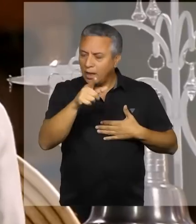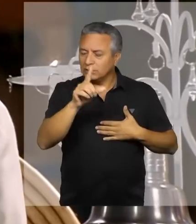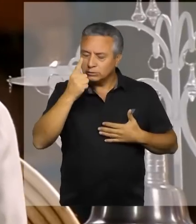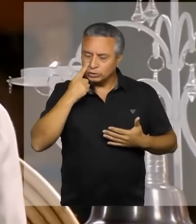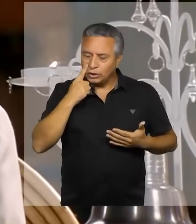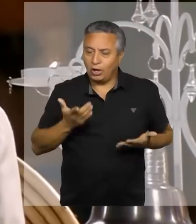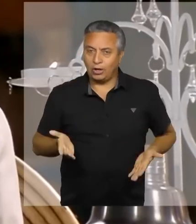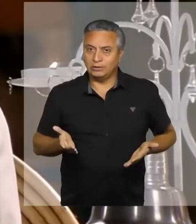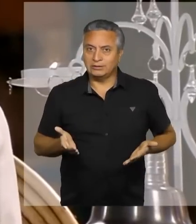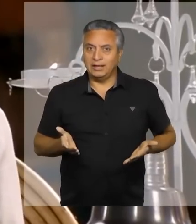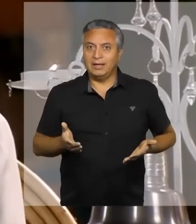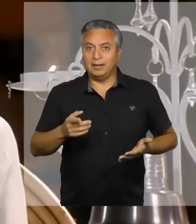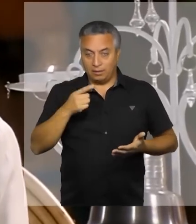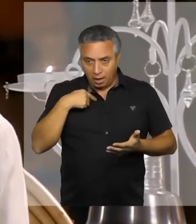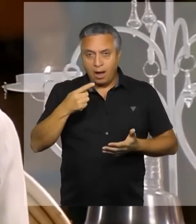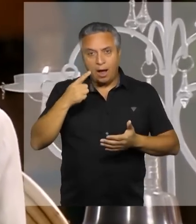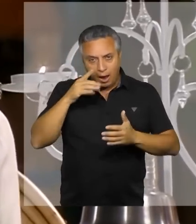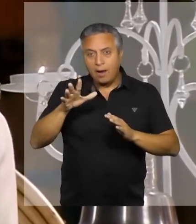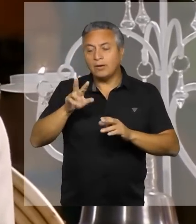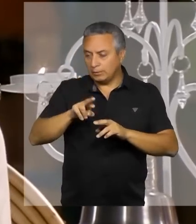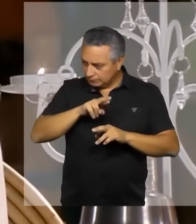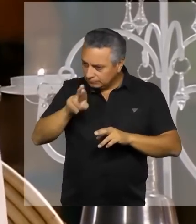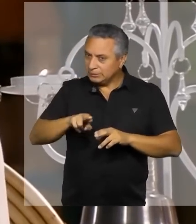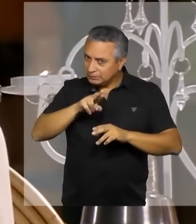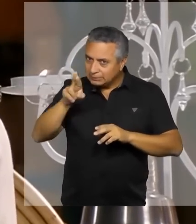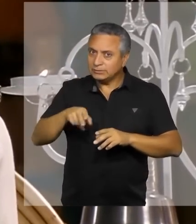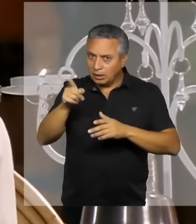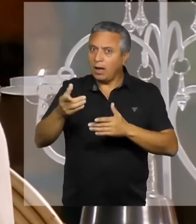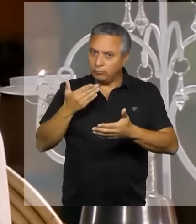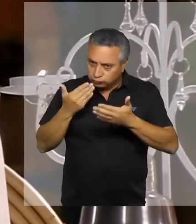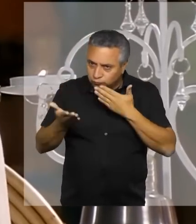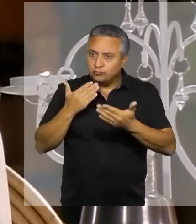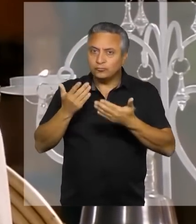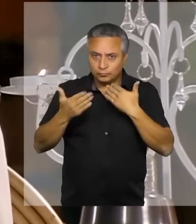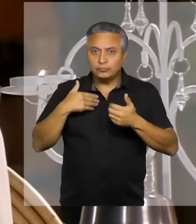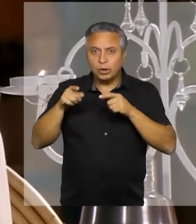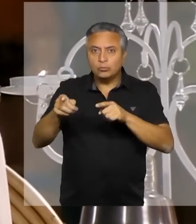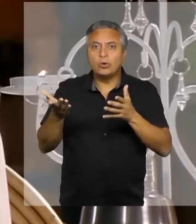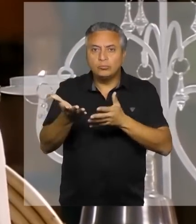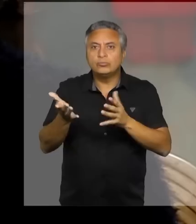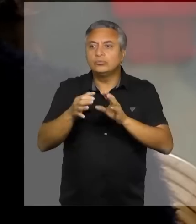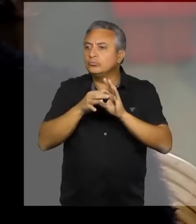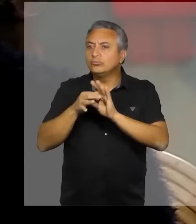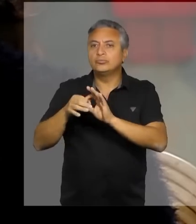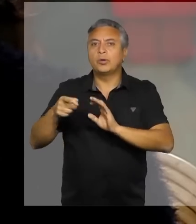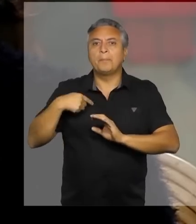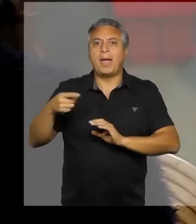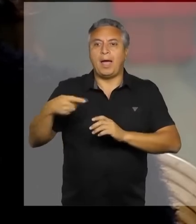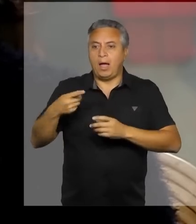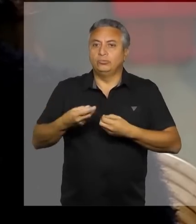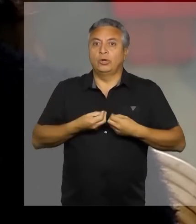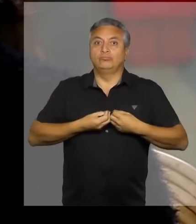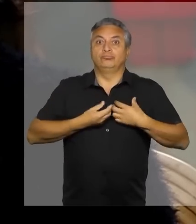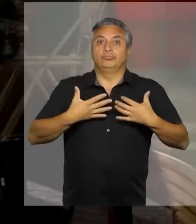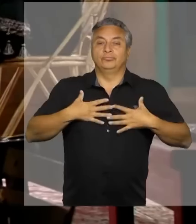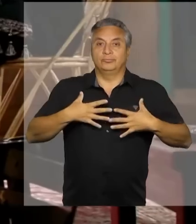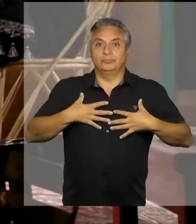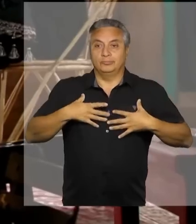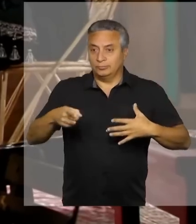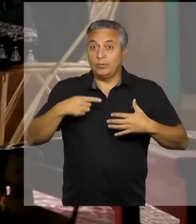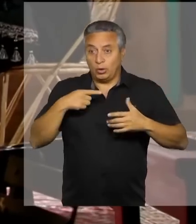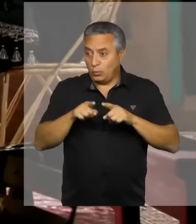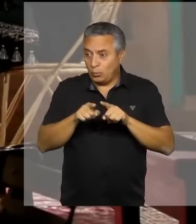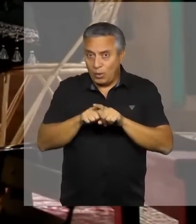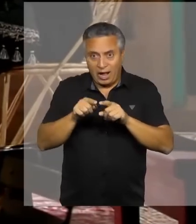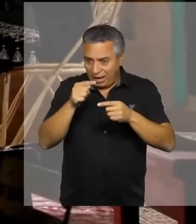y lo hablaremos muchas veces más si es necesario. Hablaremos de la causa, de lo que usted a mí me causa. Todo eso disfrutando estas deliciosas